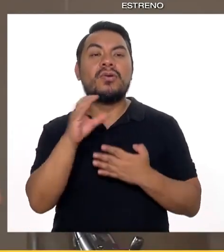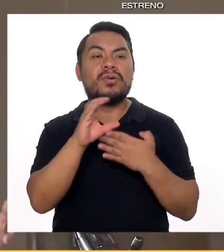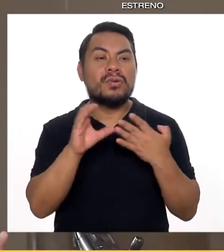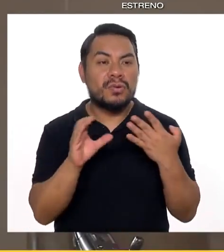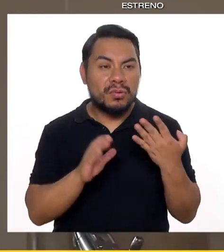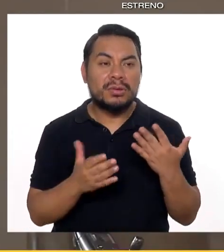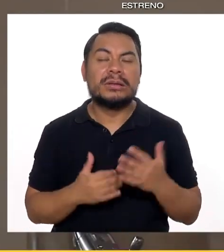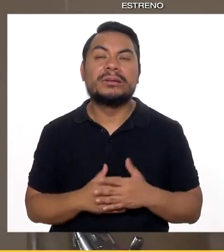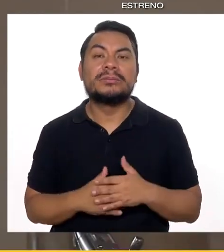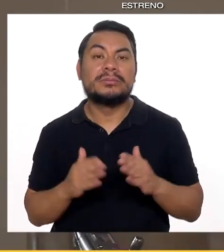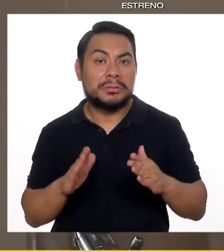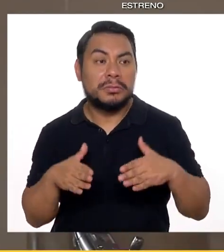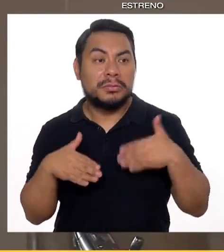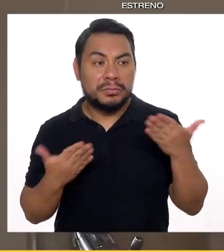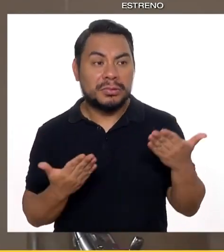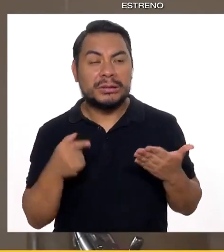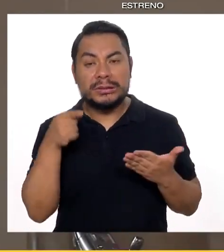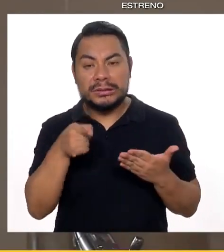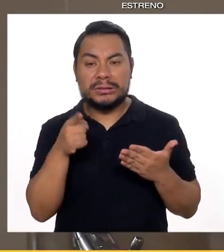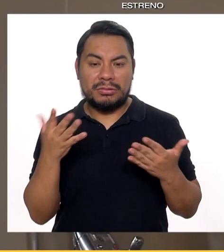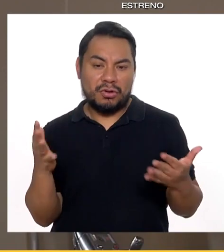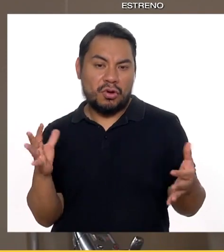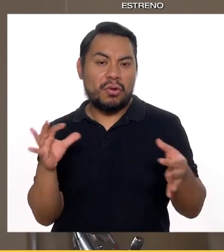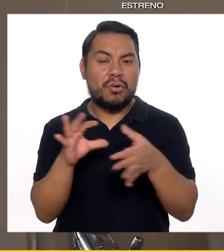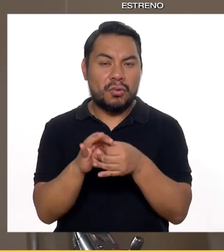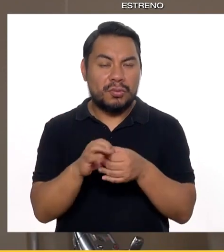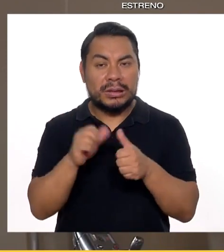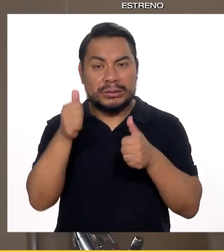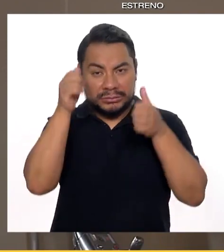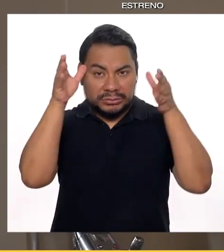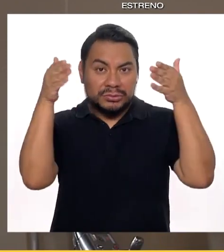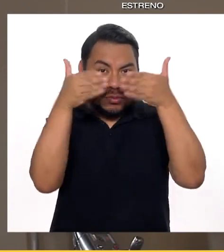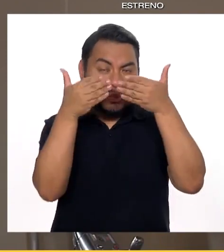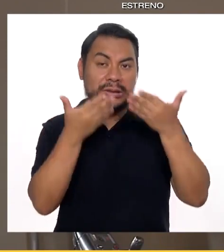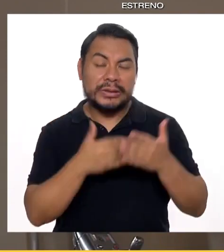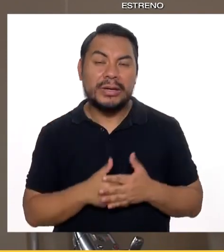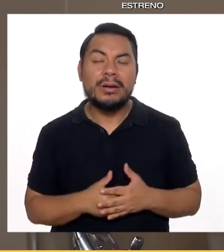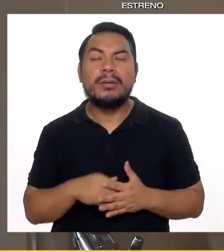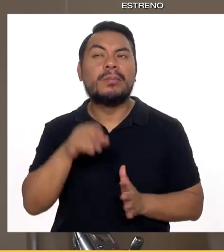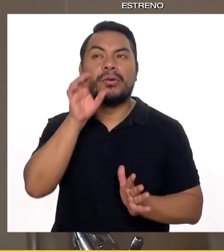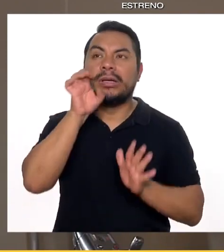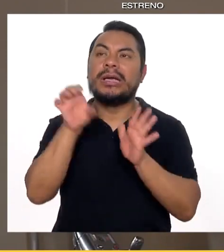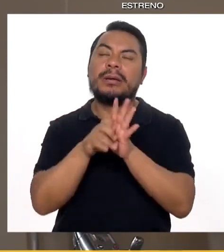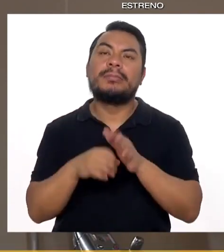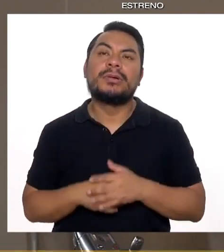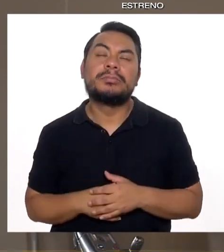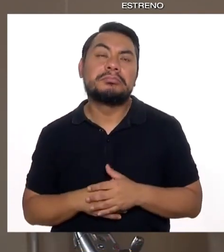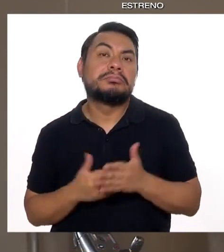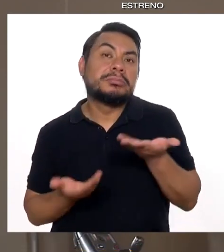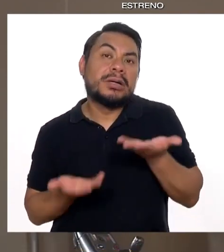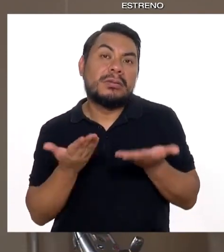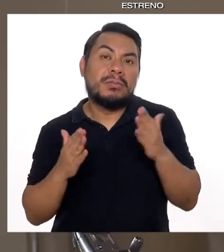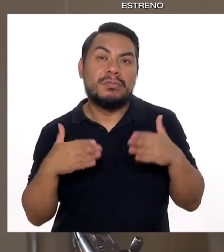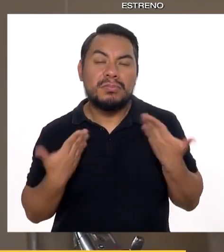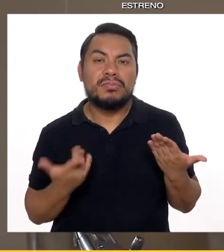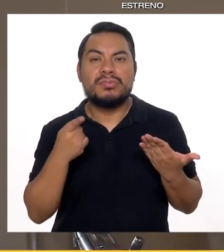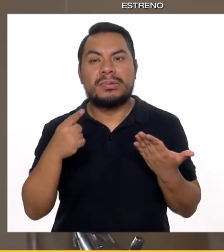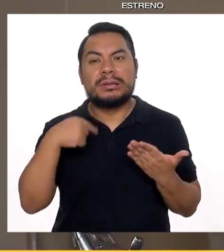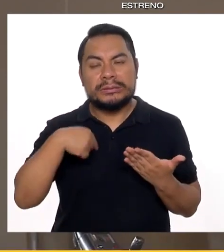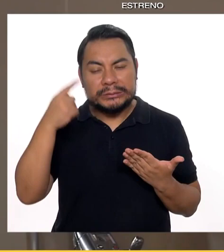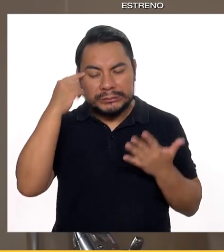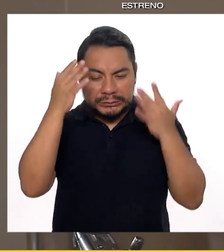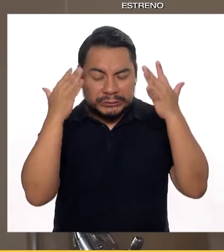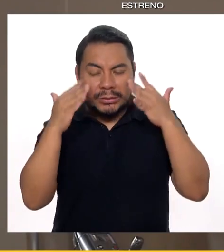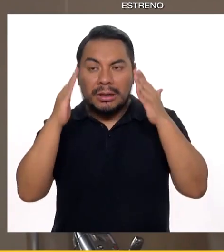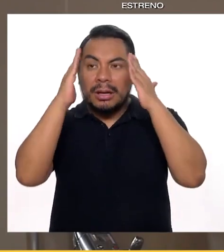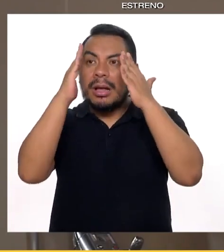otras condiciones que pueden estar asociadas al trastorno del espectro autista. Por ejemplo, puede haber trastorno